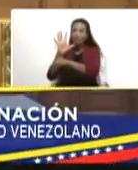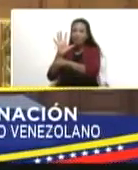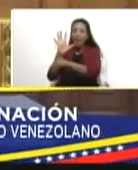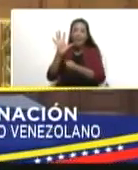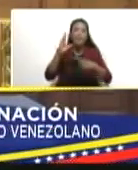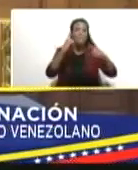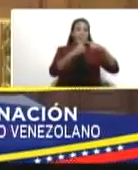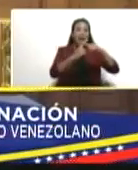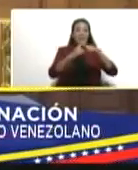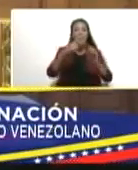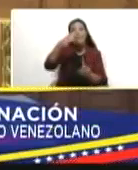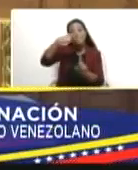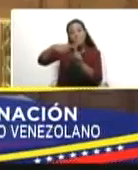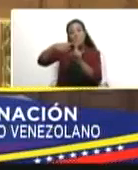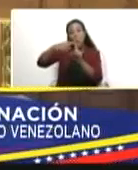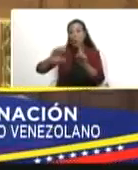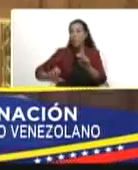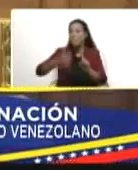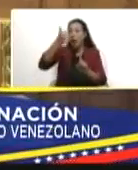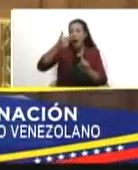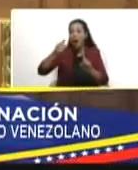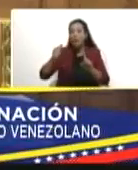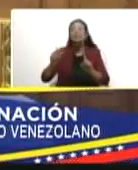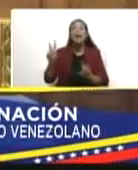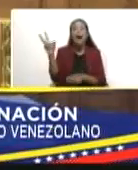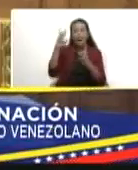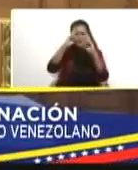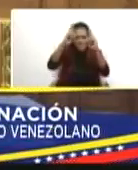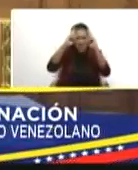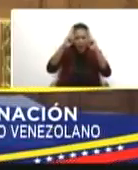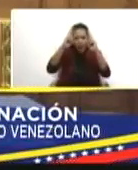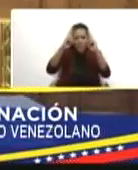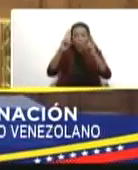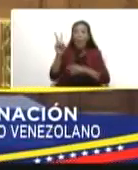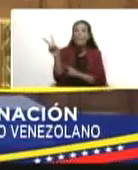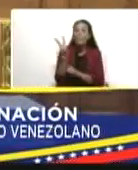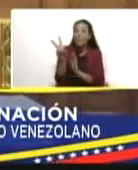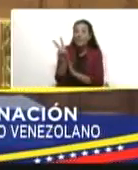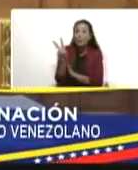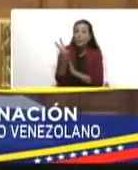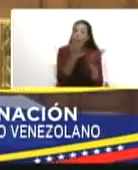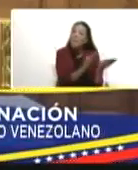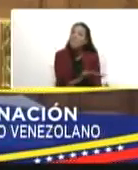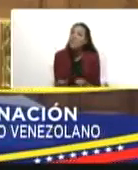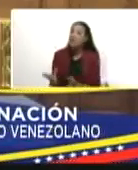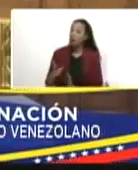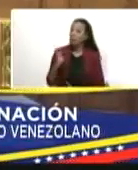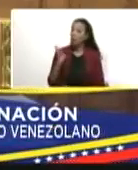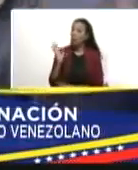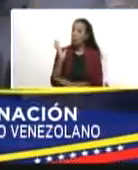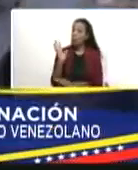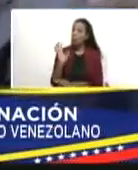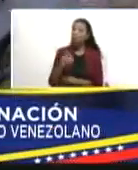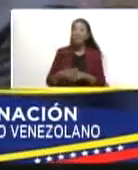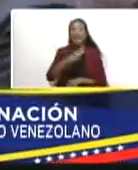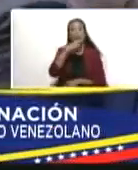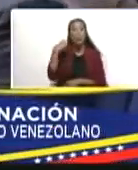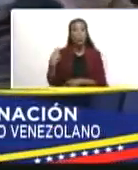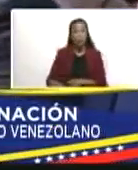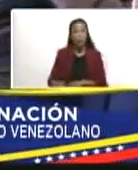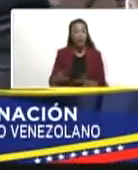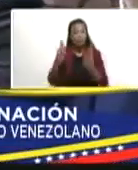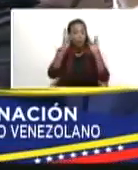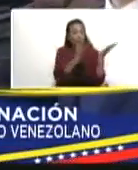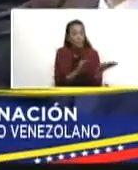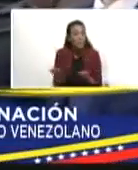brix Plus y aspiramos este año 2024 hemos sido invitados a la Cumbre de los brits en Rusia